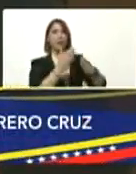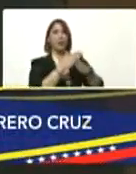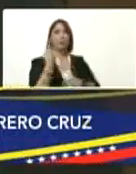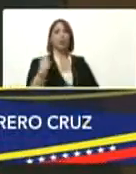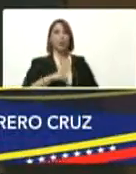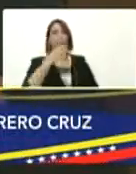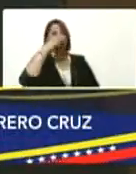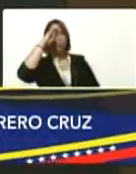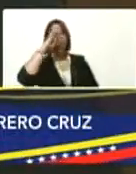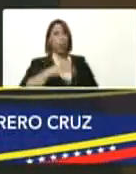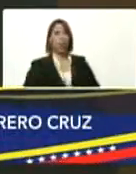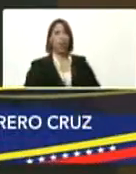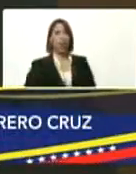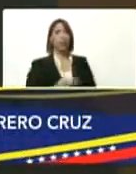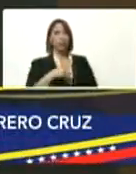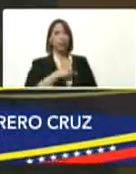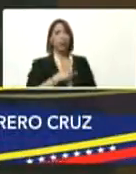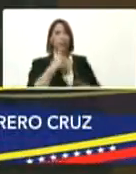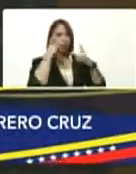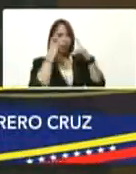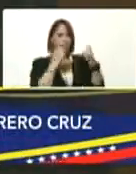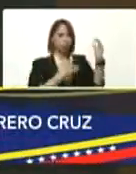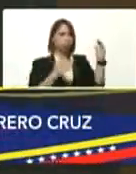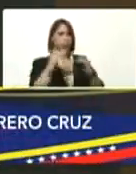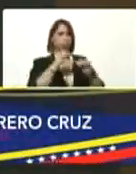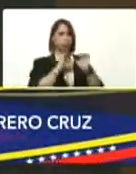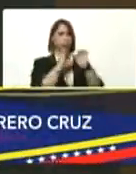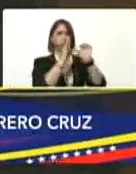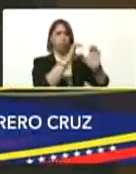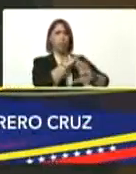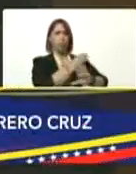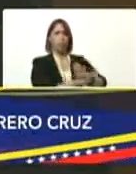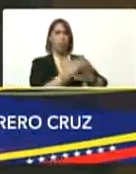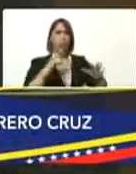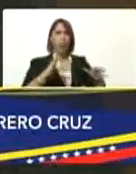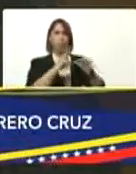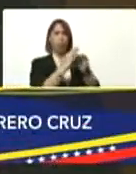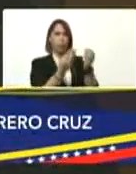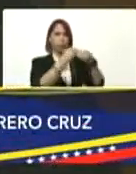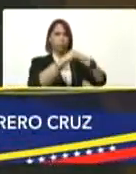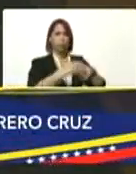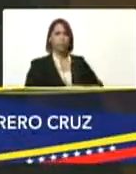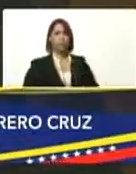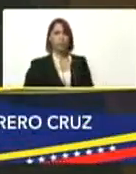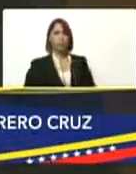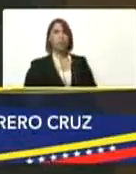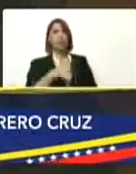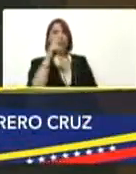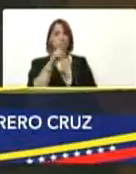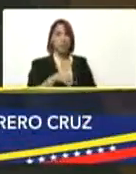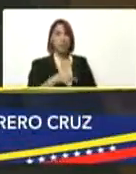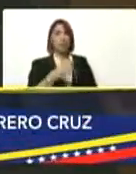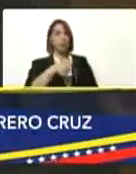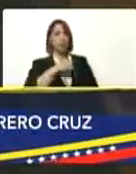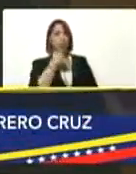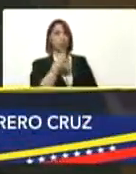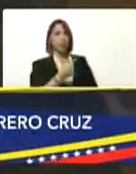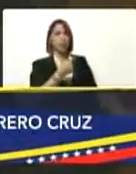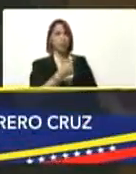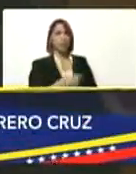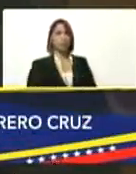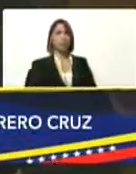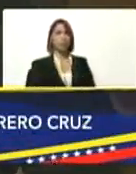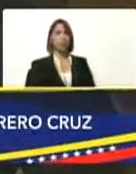tenemos las potencialidades para continuar fortaleciendo estos convenios. Pero además, también lo decimos aquí,